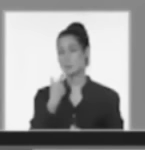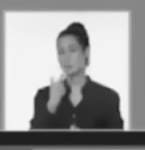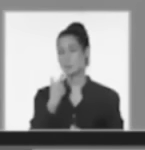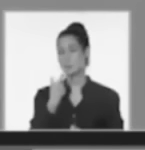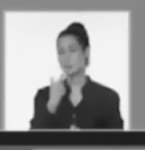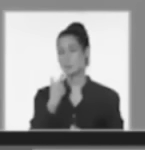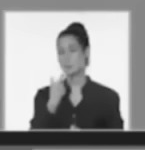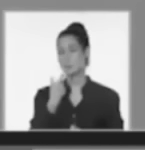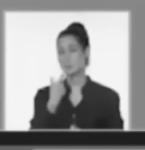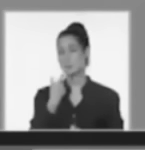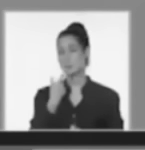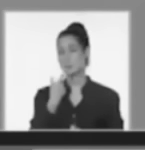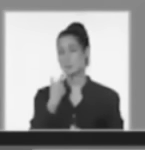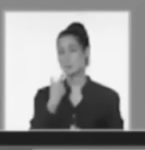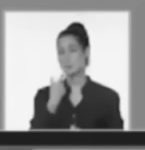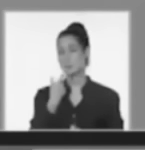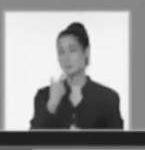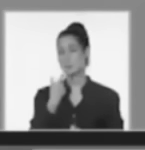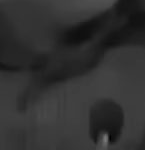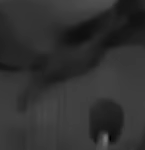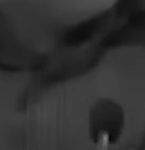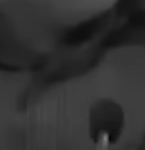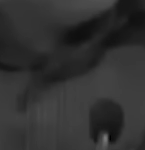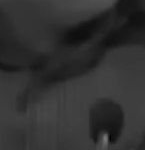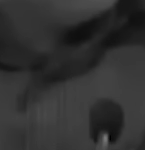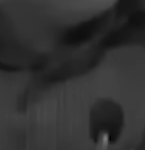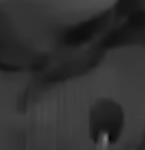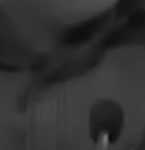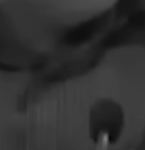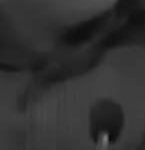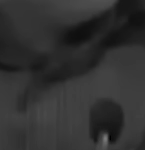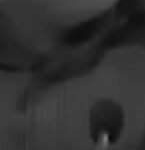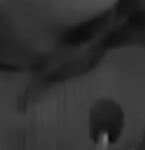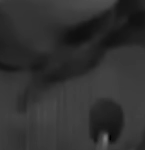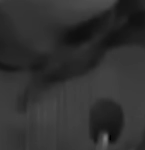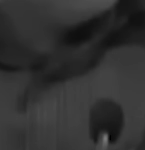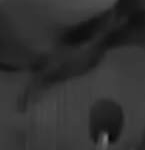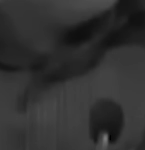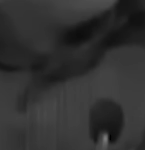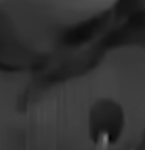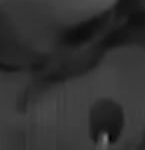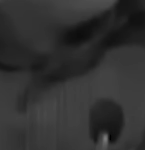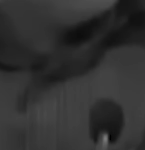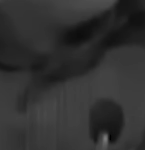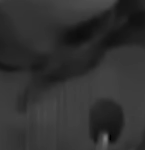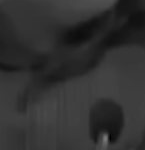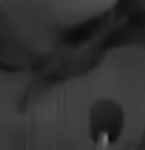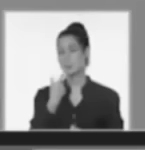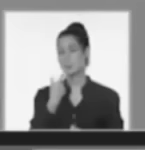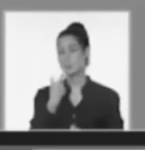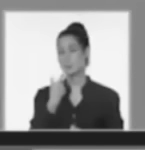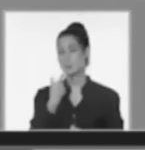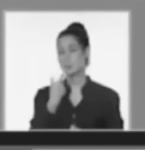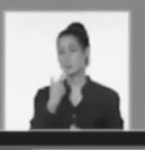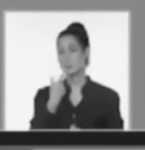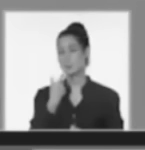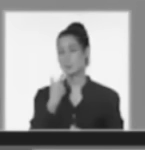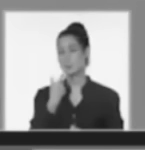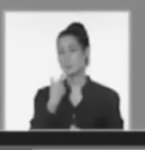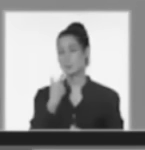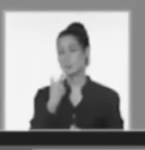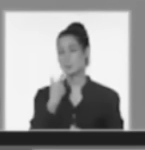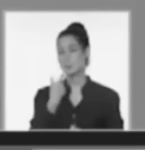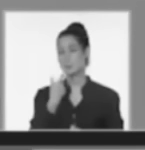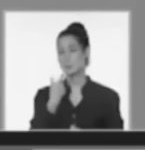por eso es que ustedes están pasando el hambre que están pasando están todos los días combatiendo el sistema que funciona